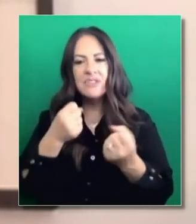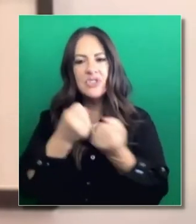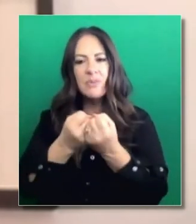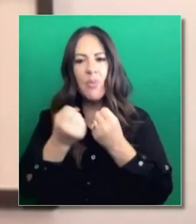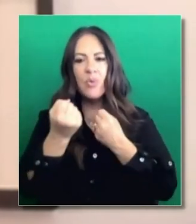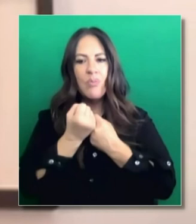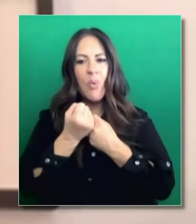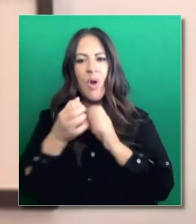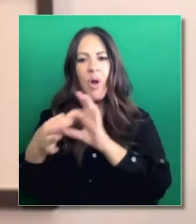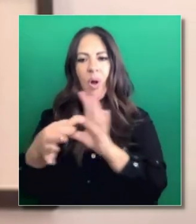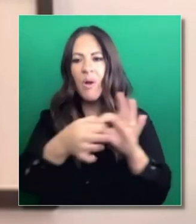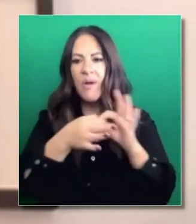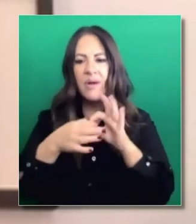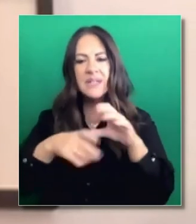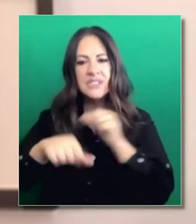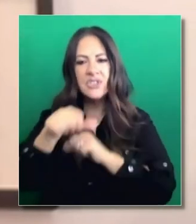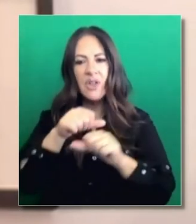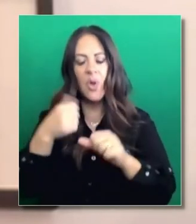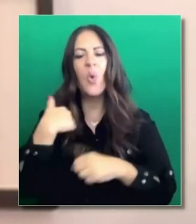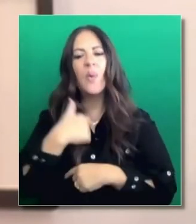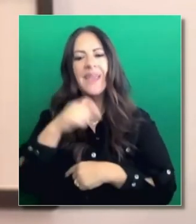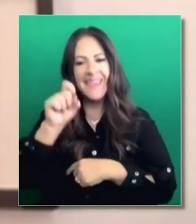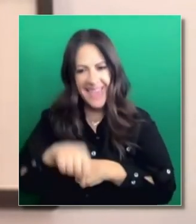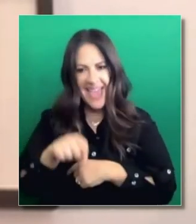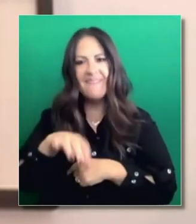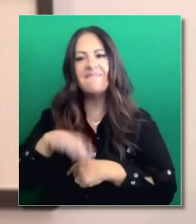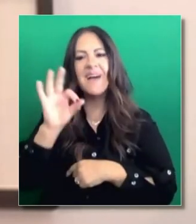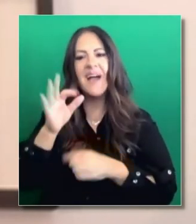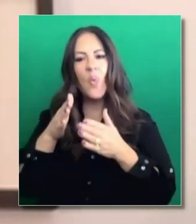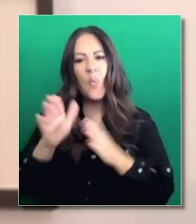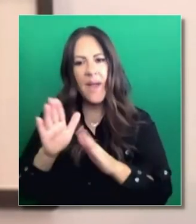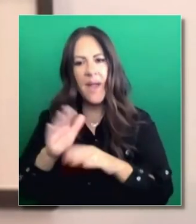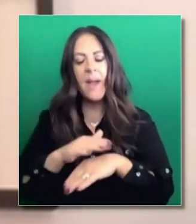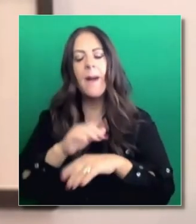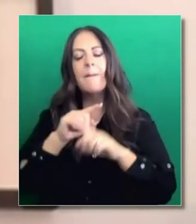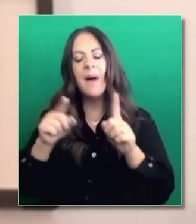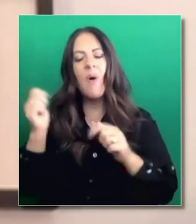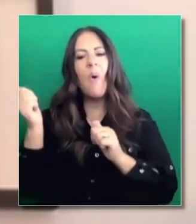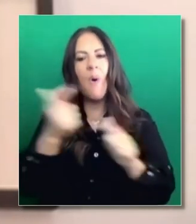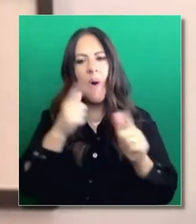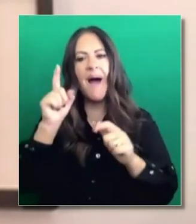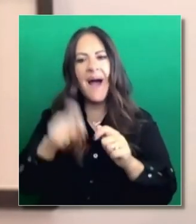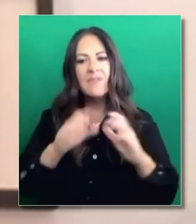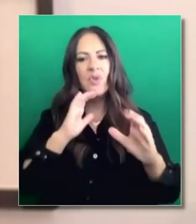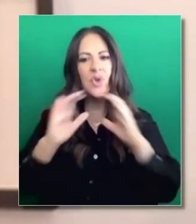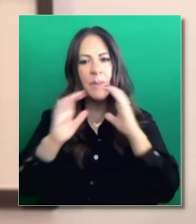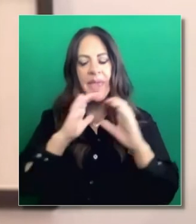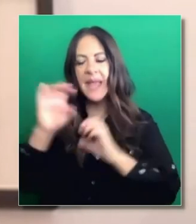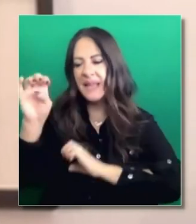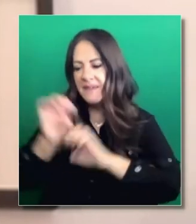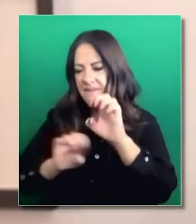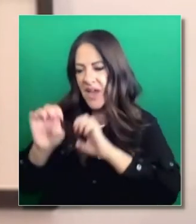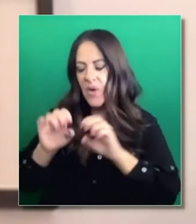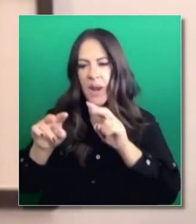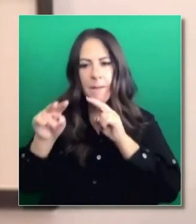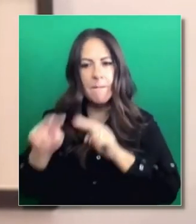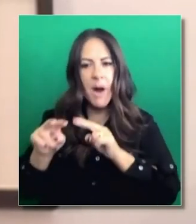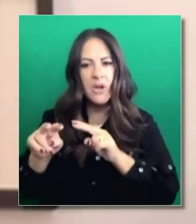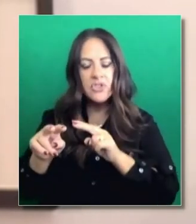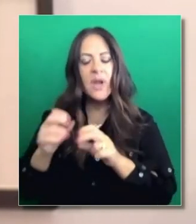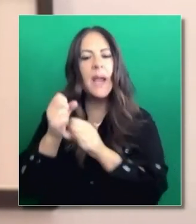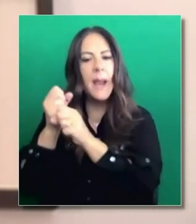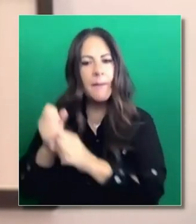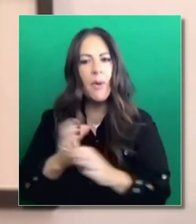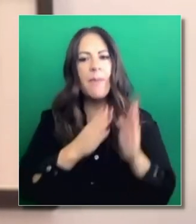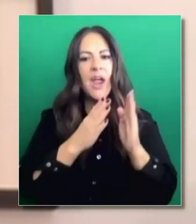Tenemos que hacerlo juntos todos, y sí podemos encontrar un camino hacia adelante, pero tendremos que trabajar en cada una de las etapas y comunicar,